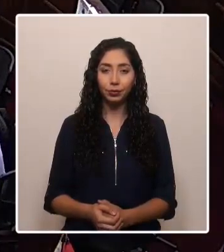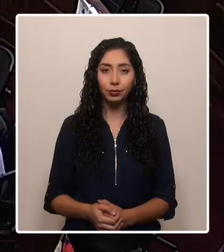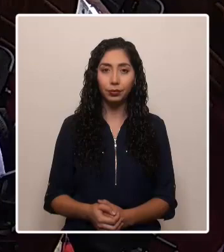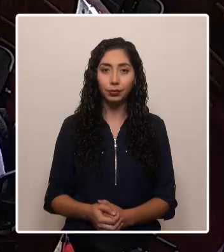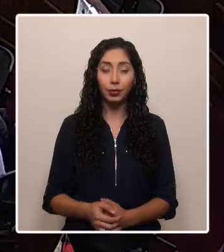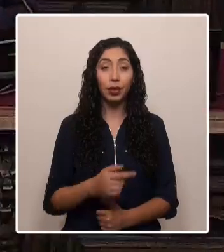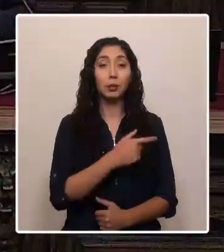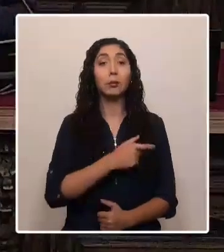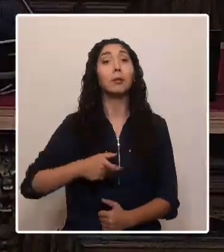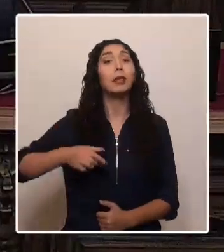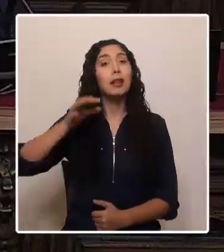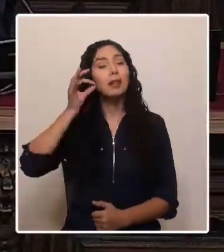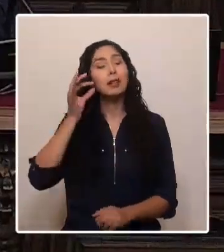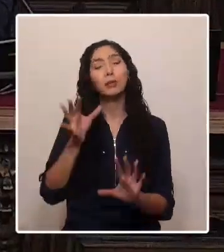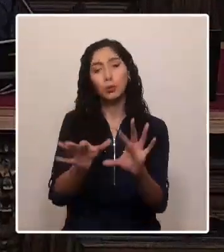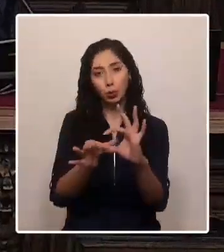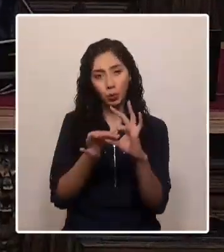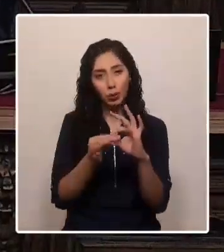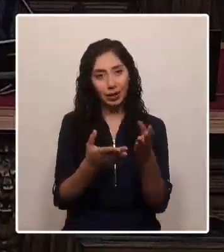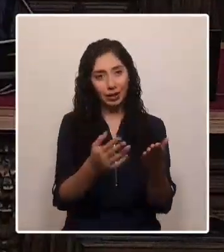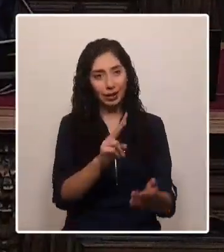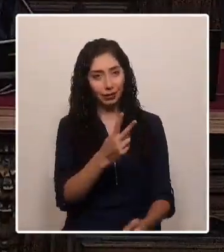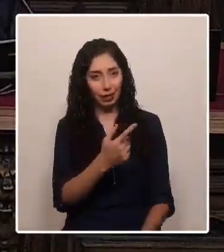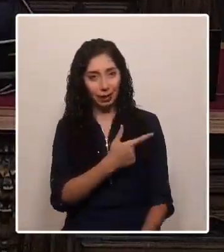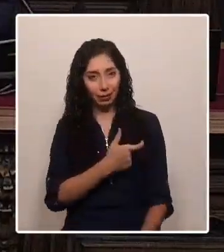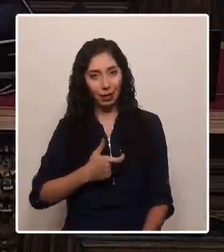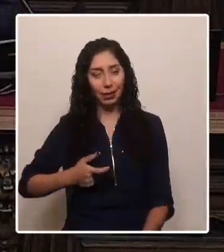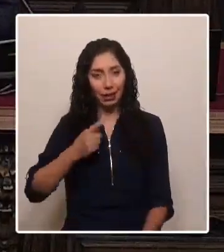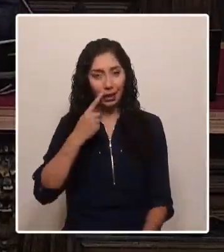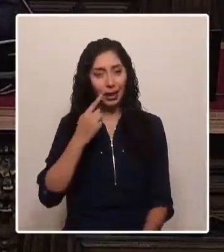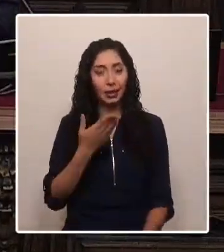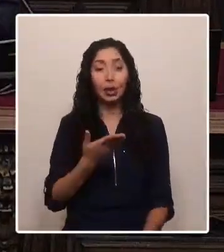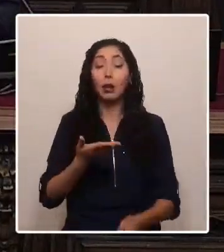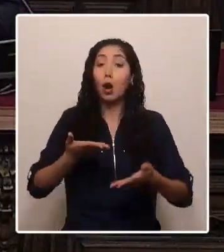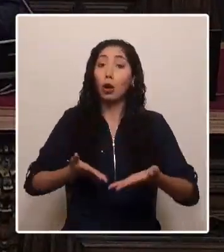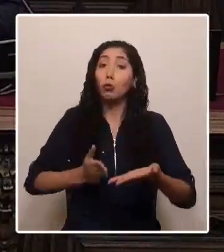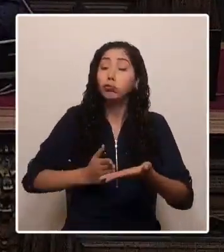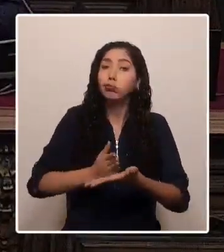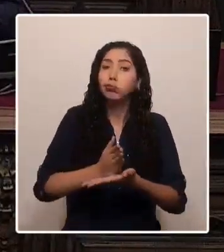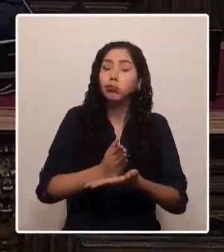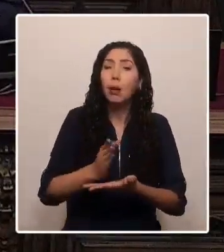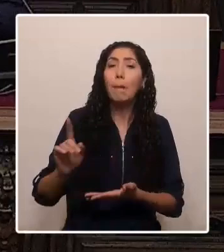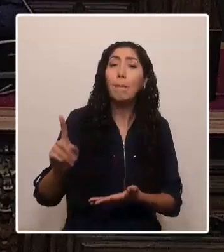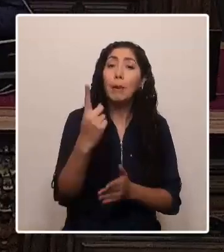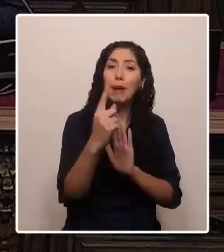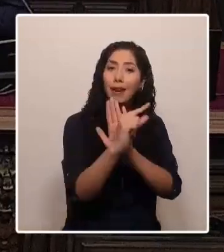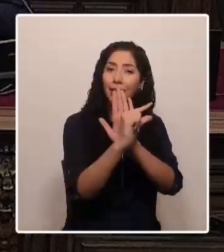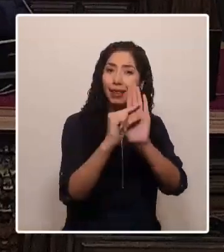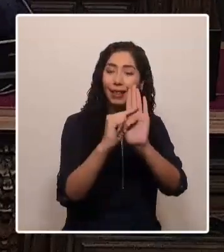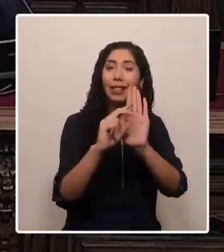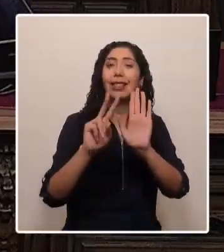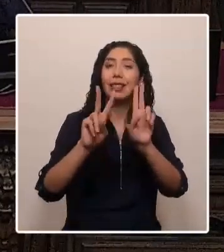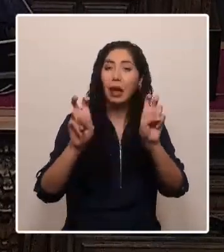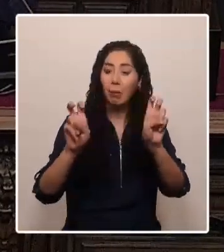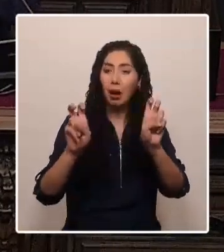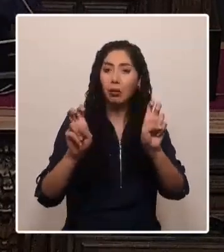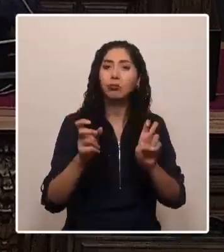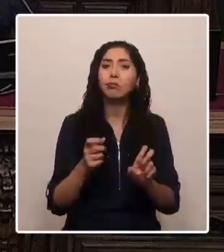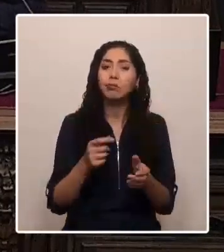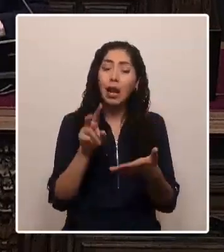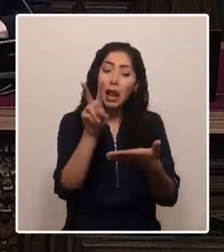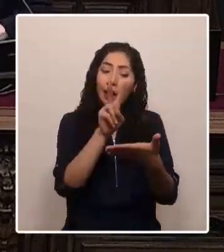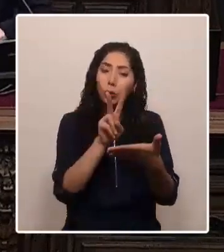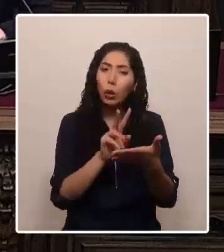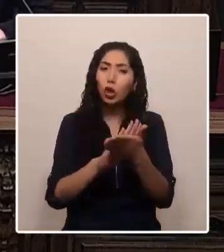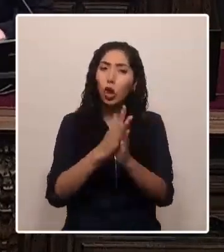Muchas gracias, vicepresidente. Vamos a comenzar con el punto 1 de la tabla, lectura de la cuenta. Ofrecemos la